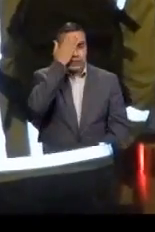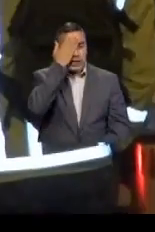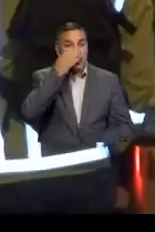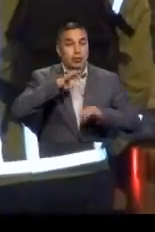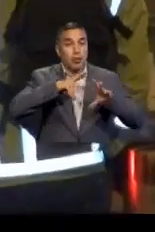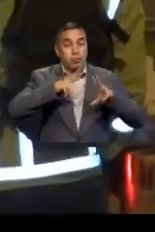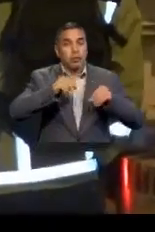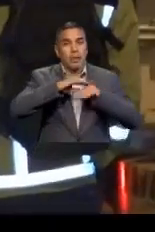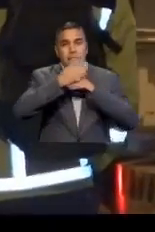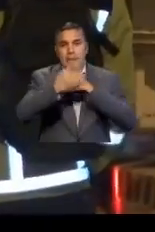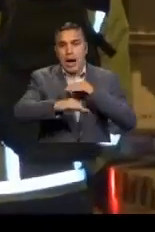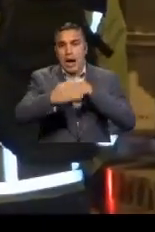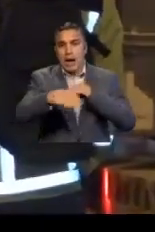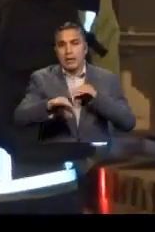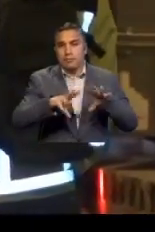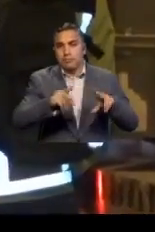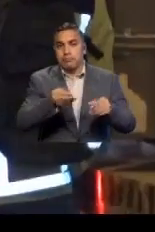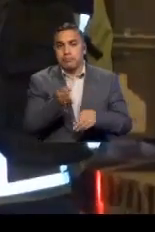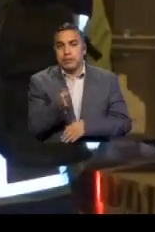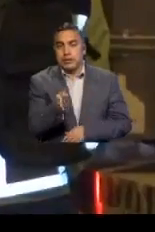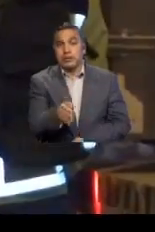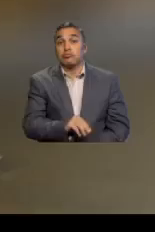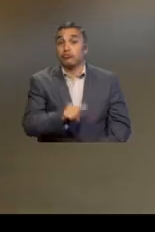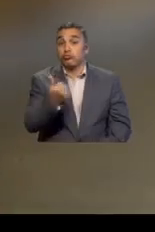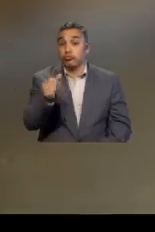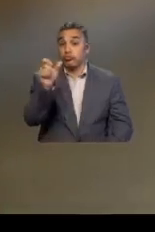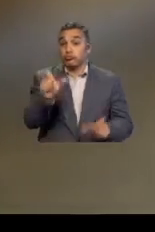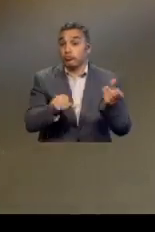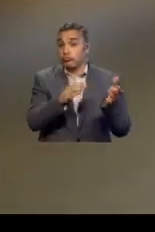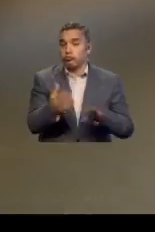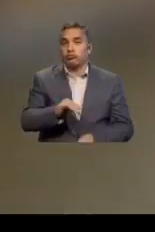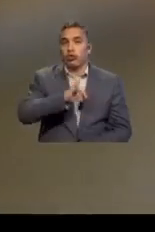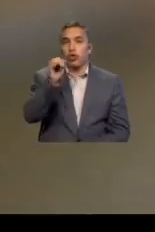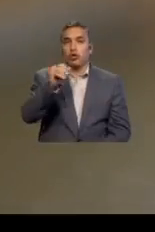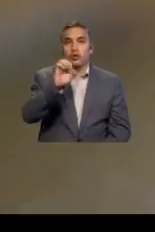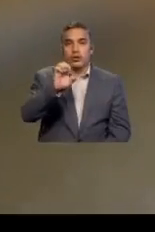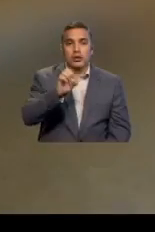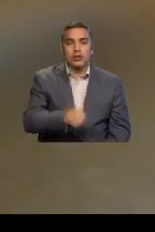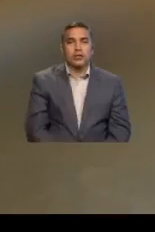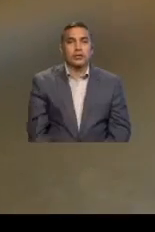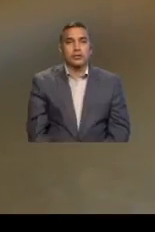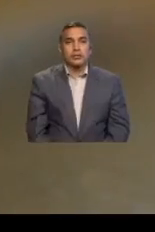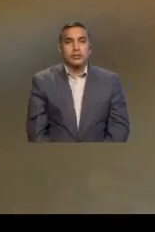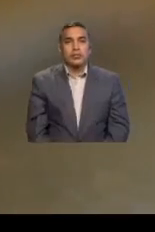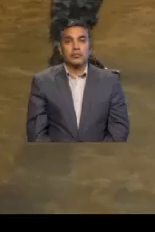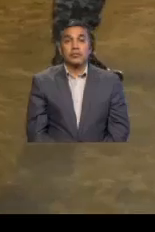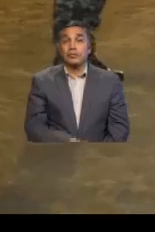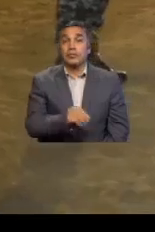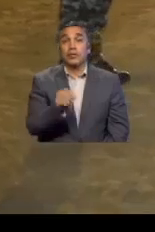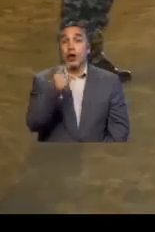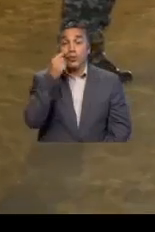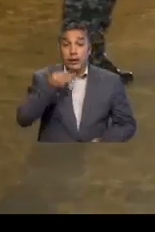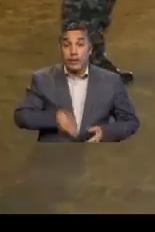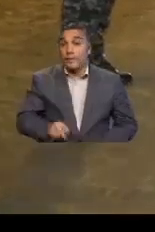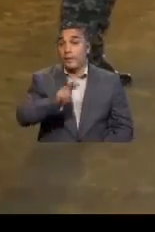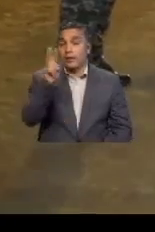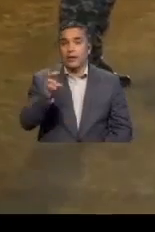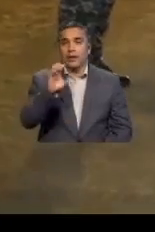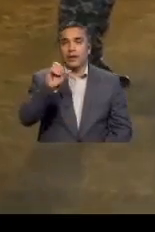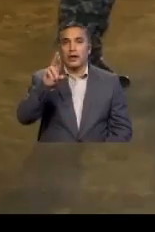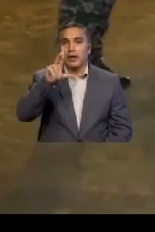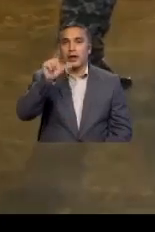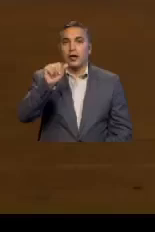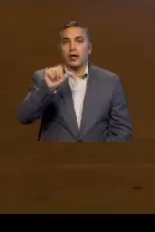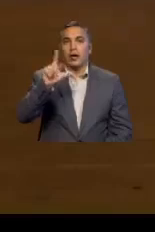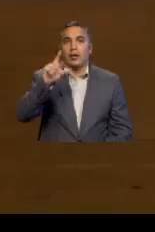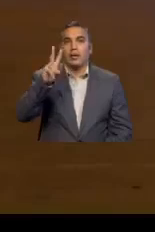delinquía en alta mar. Los otros fallecidos son José Miguel Yanes Rodríguez y el venezolano Carlos